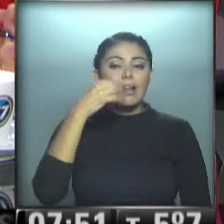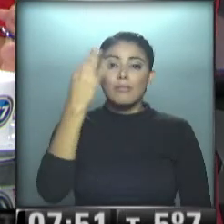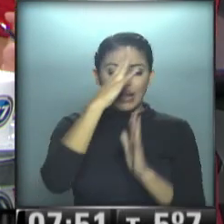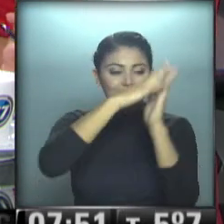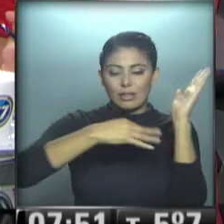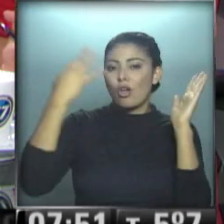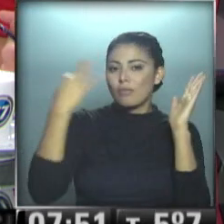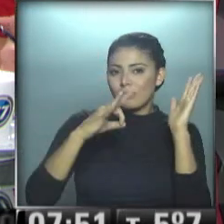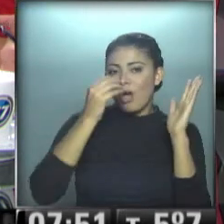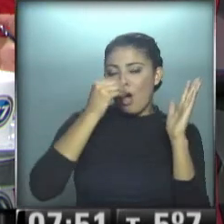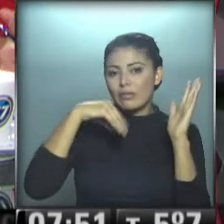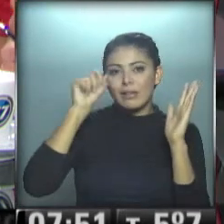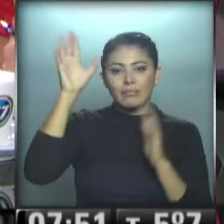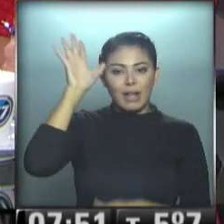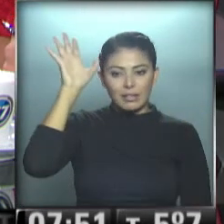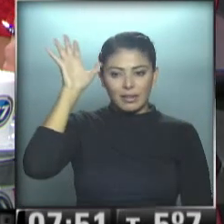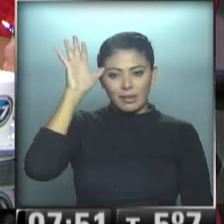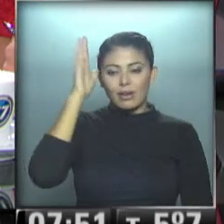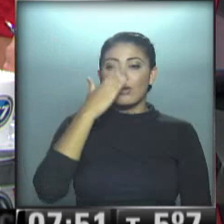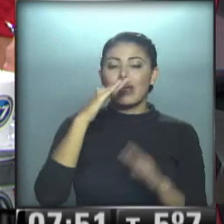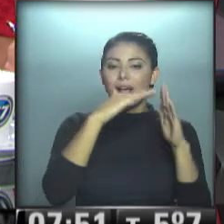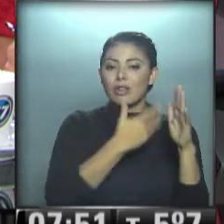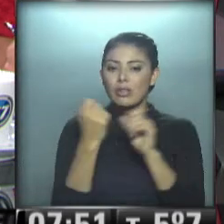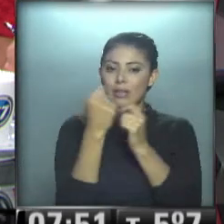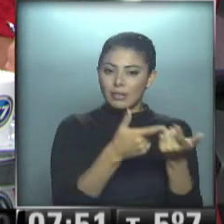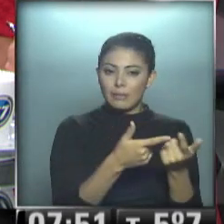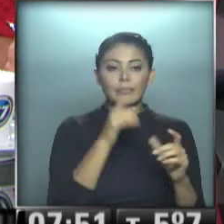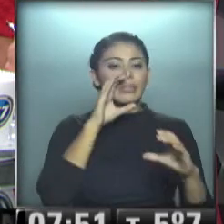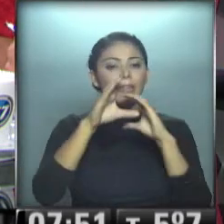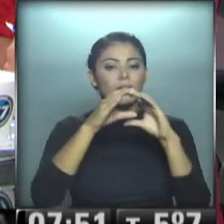legítimo y oficial del Vaticano, el que se recibió en la Casa Rosada. En diálogo con el doctor Nelson Castro.